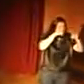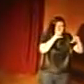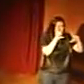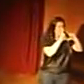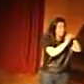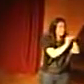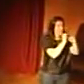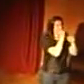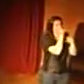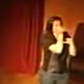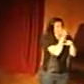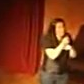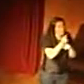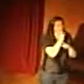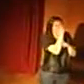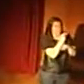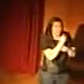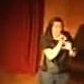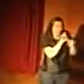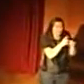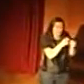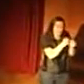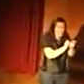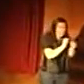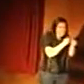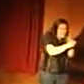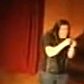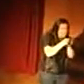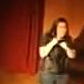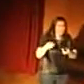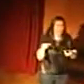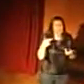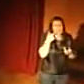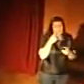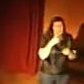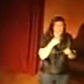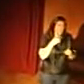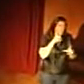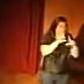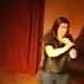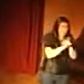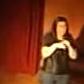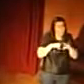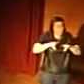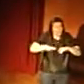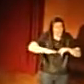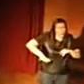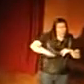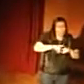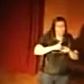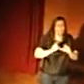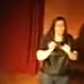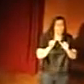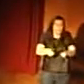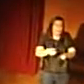no como les digo este tipo de paisaje racional descriptivo y topográfico arranca muy fundamentalmente del mundo